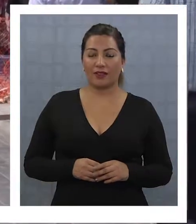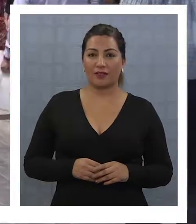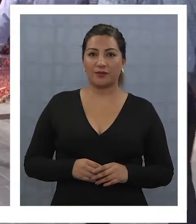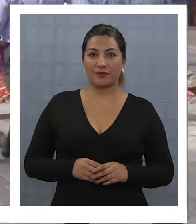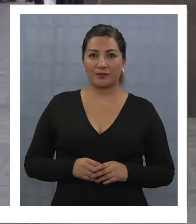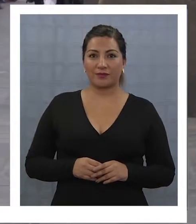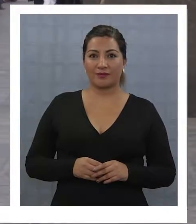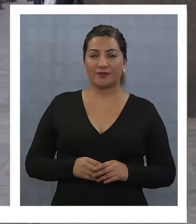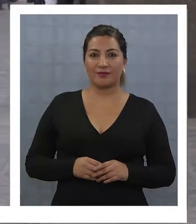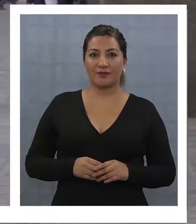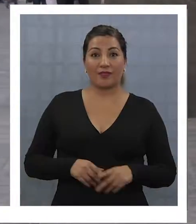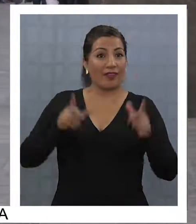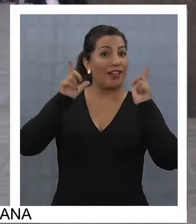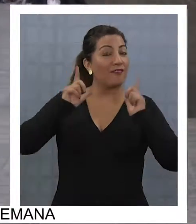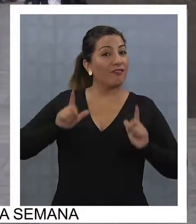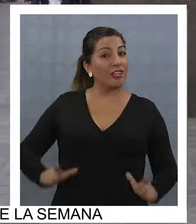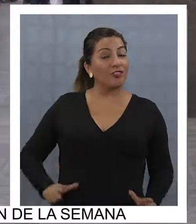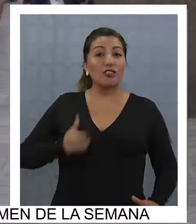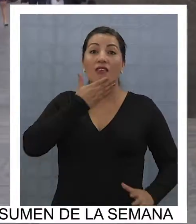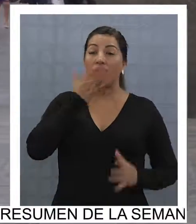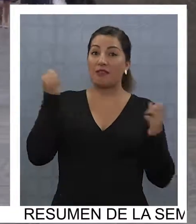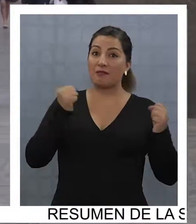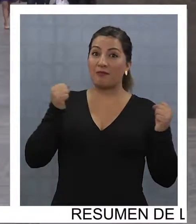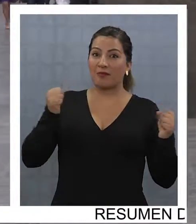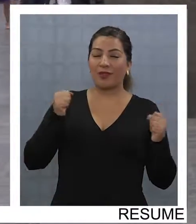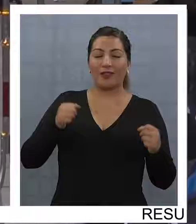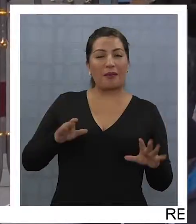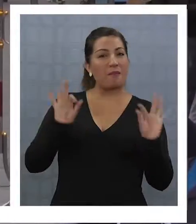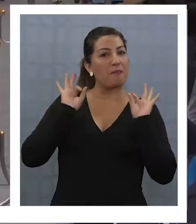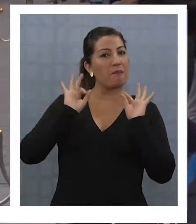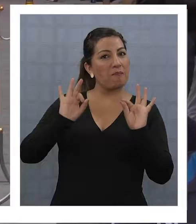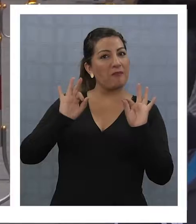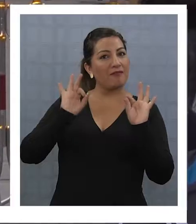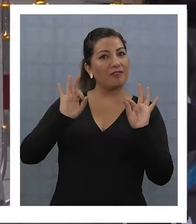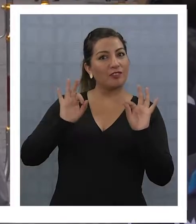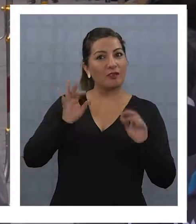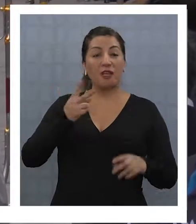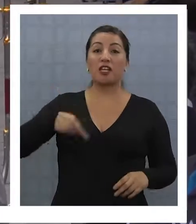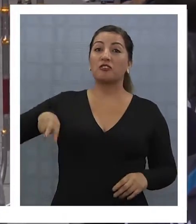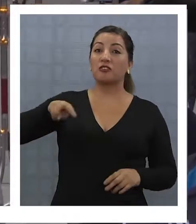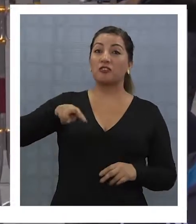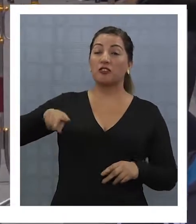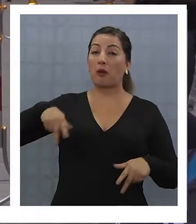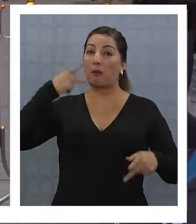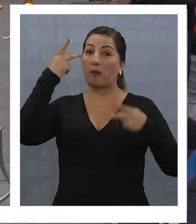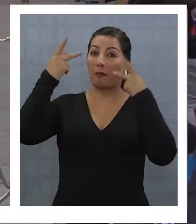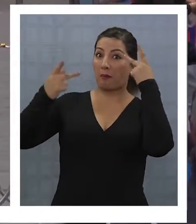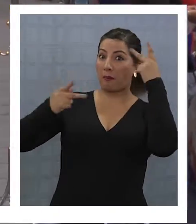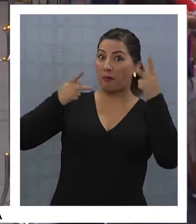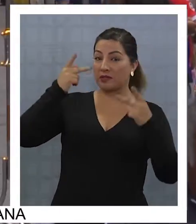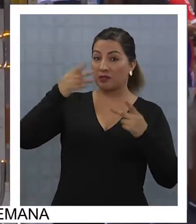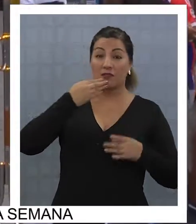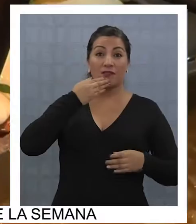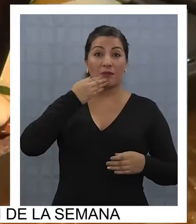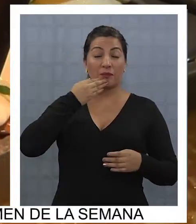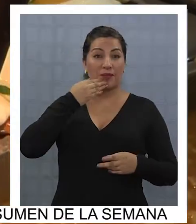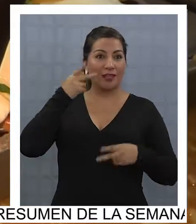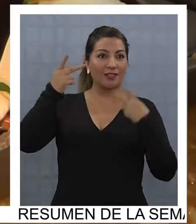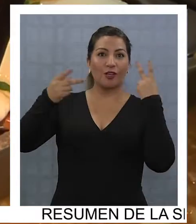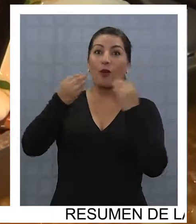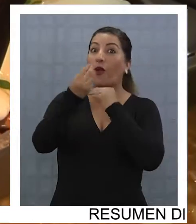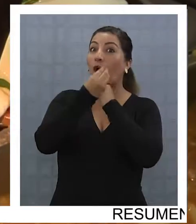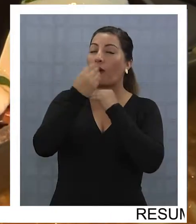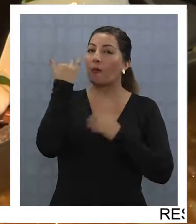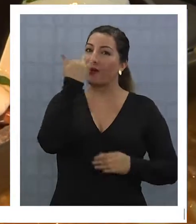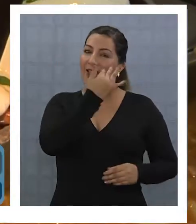Las vacaciones de invierno son una excelente excusa para salir a pasear. Además, si en ese paseo se come rico y se puede